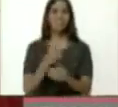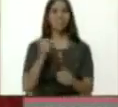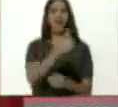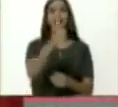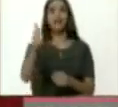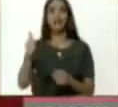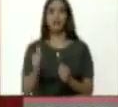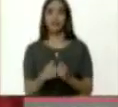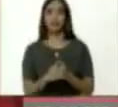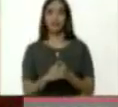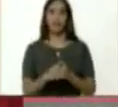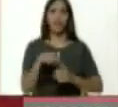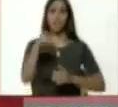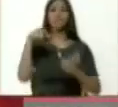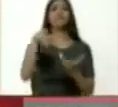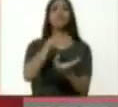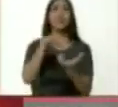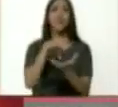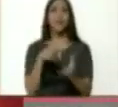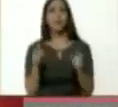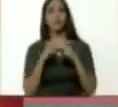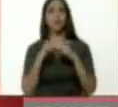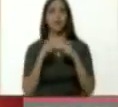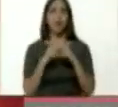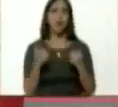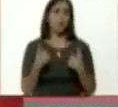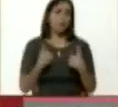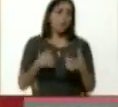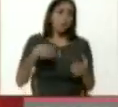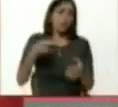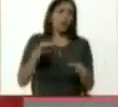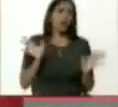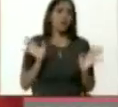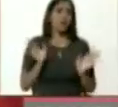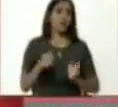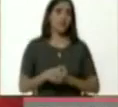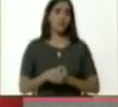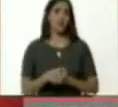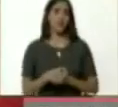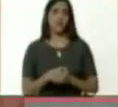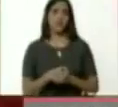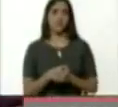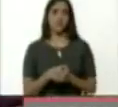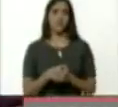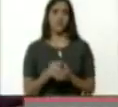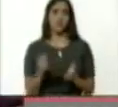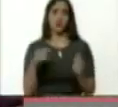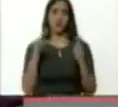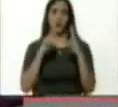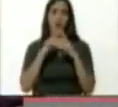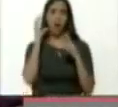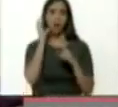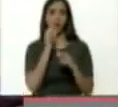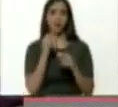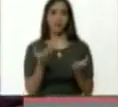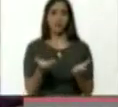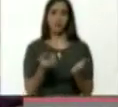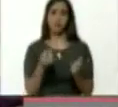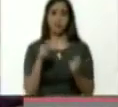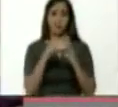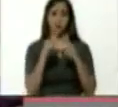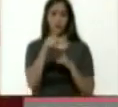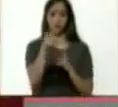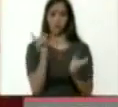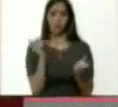hermano. Ese es tu problema. Quien. Yo te conozco y de verdad claro. Que a mí no me... Bueno, Mango también es panadero. Yo conozco a Capriles. Claro, yo también lo he visto muchas veces y